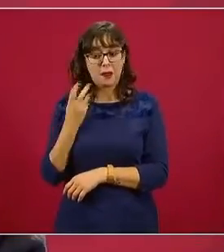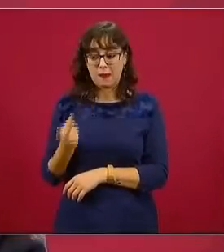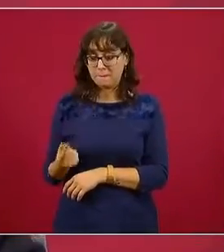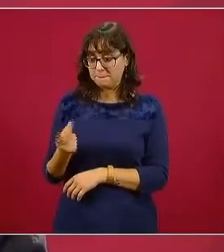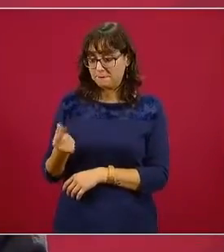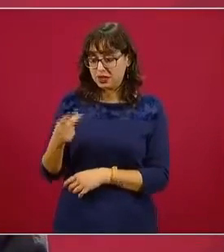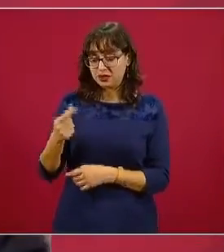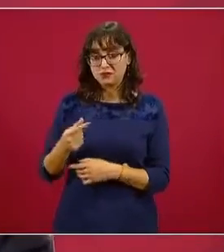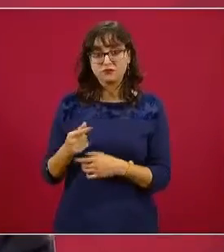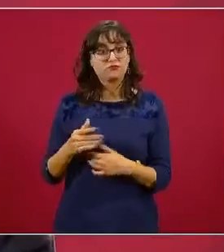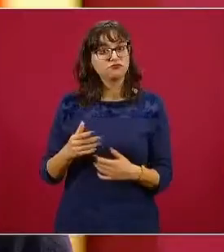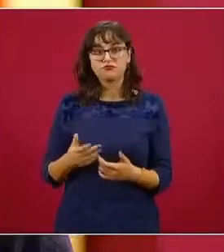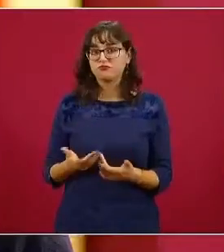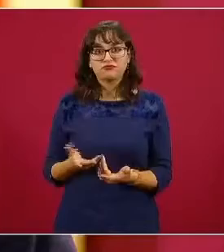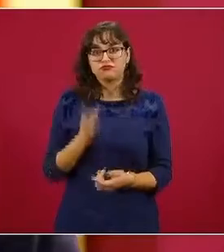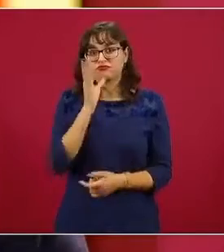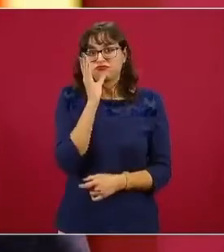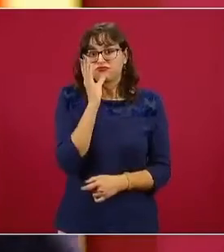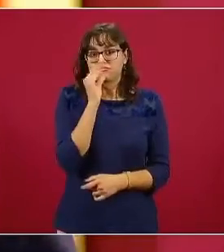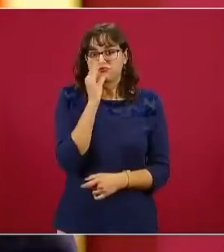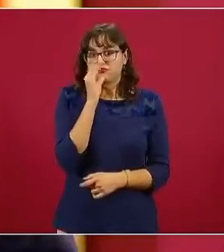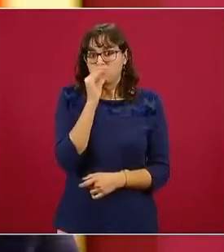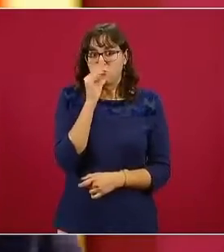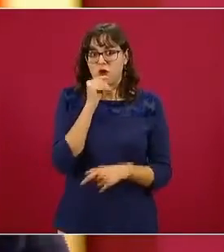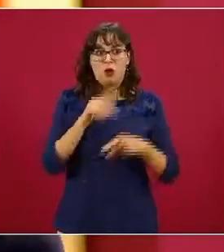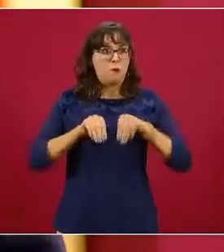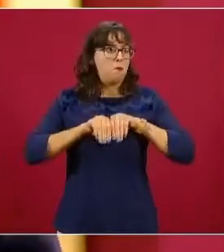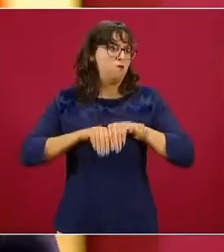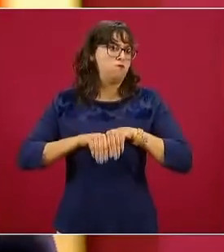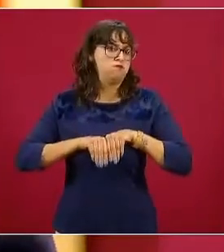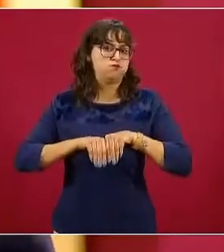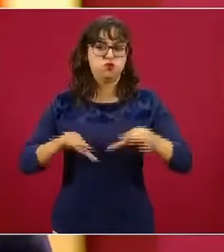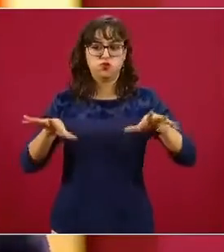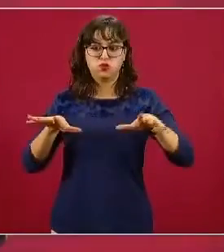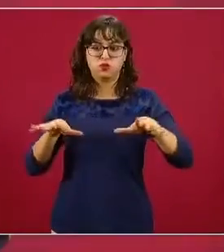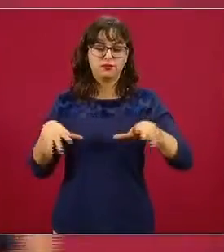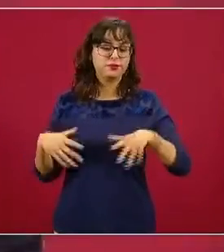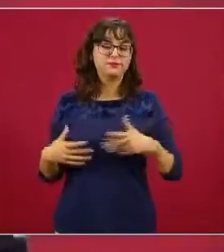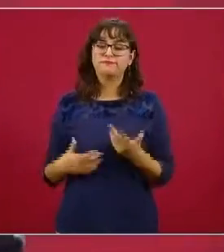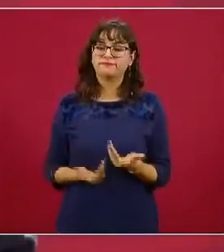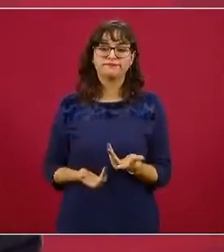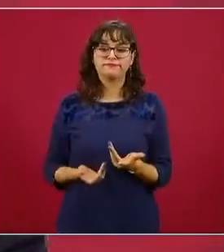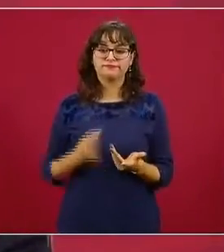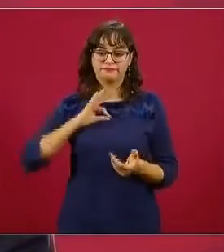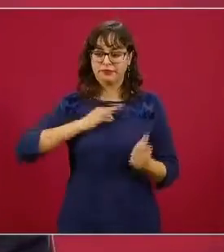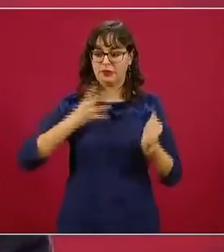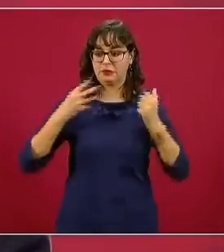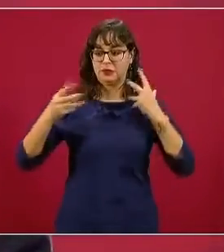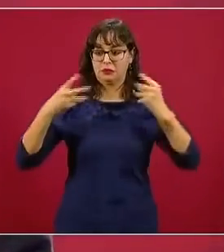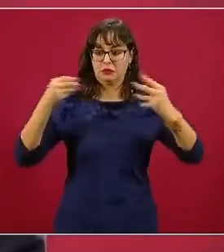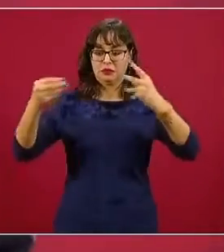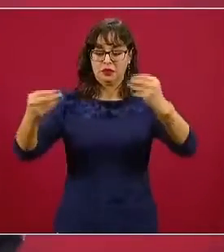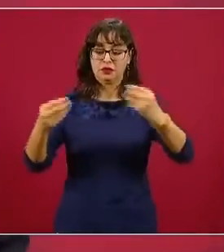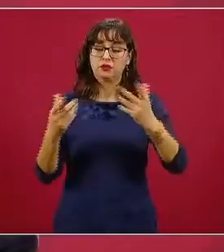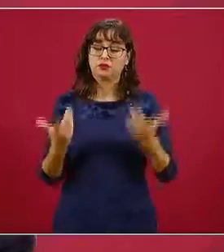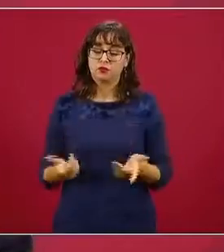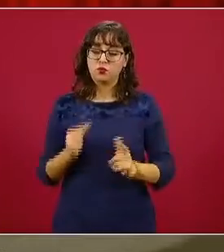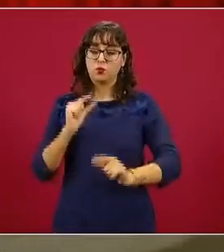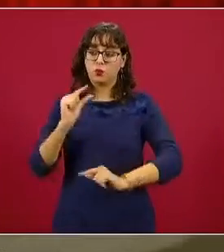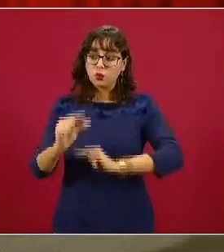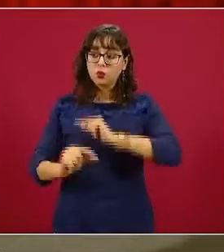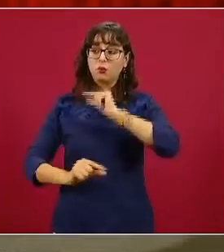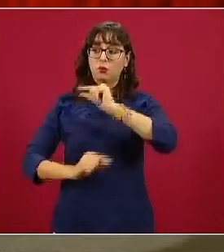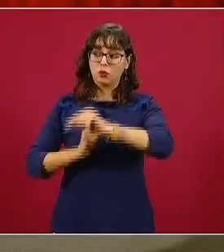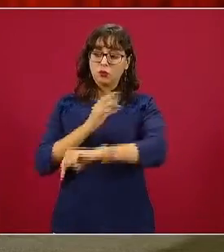vacunación antirrábica, precisamente porque de haberlo hecho hubiéramos contribuido al proceso de contagios. Así como eso, una